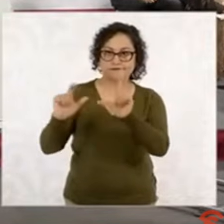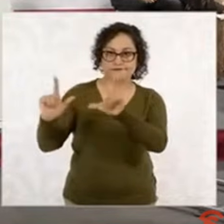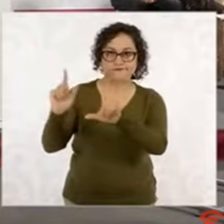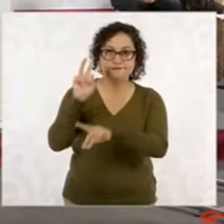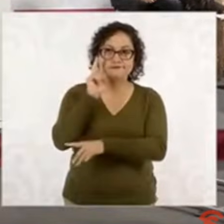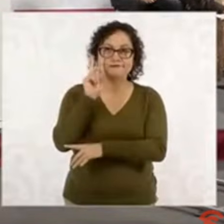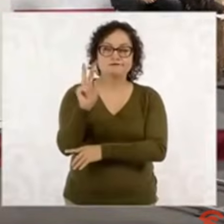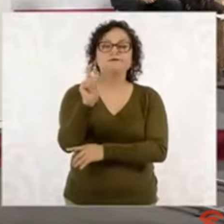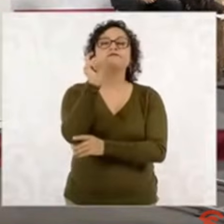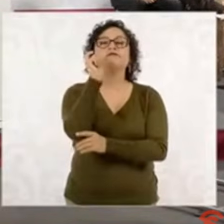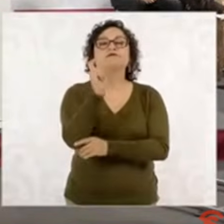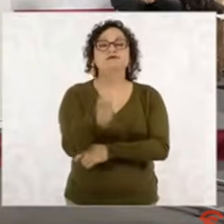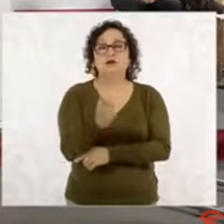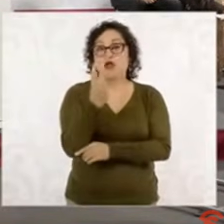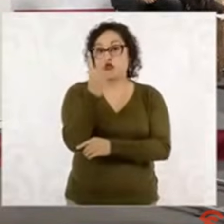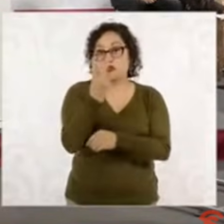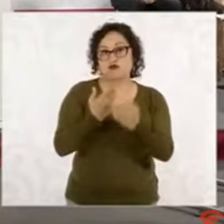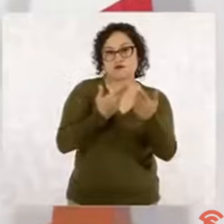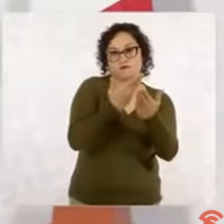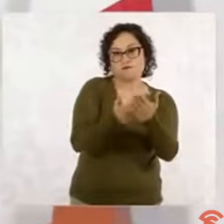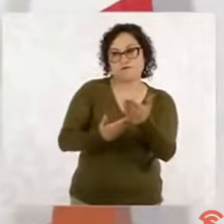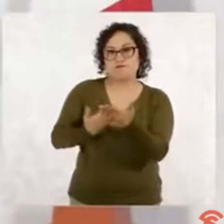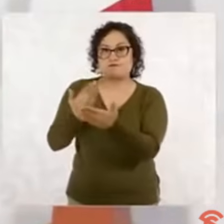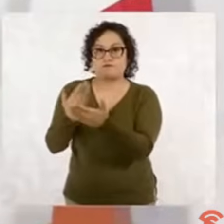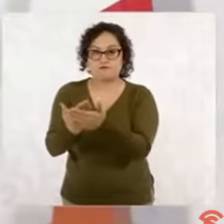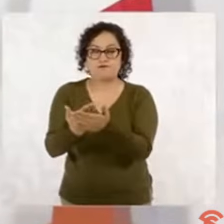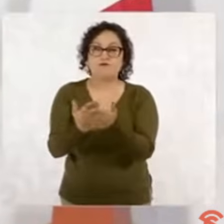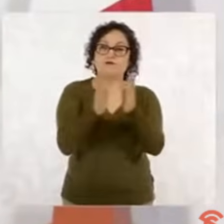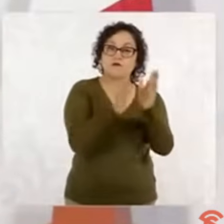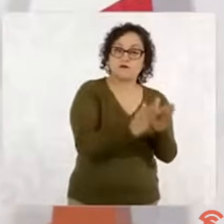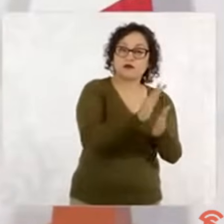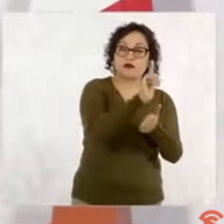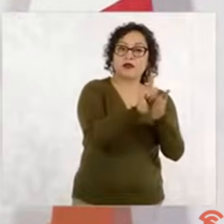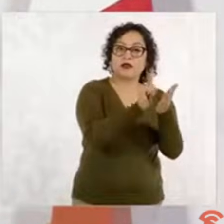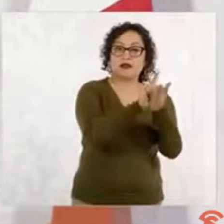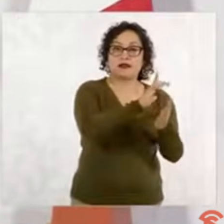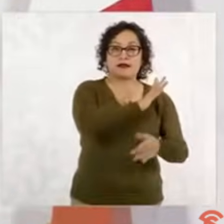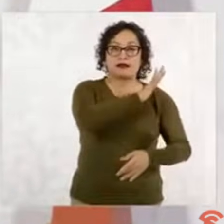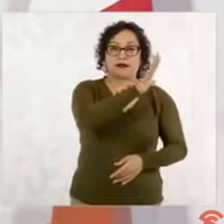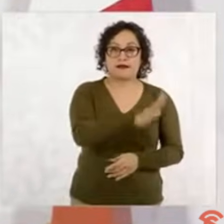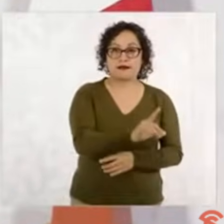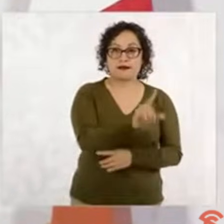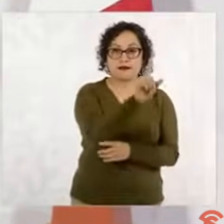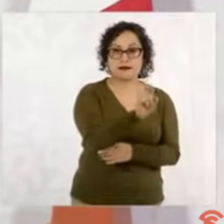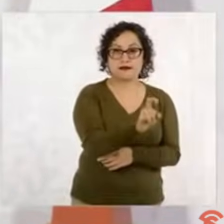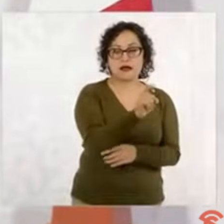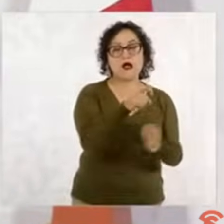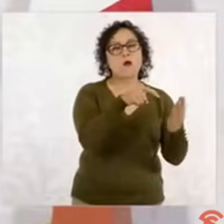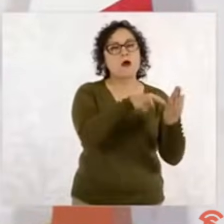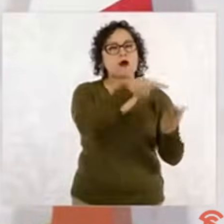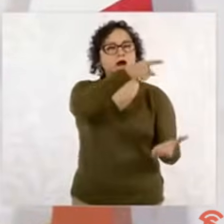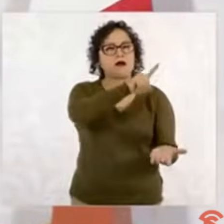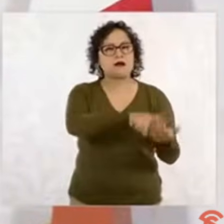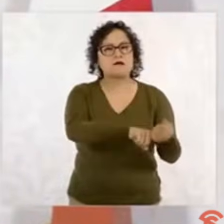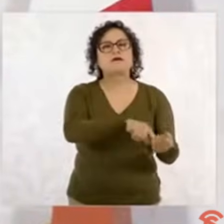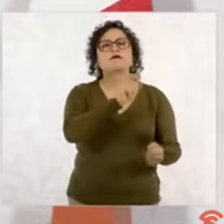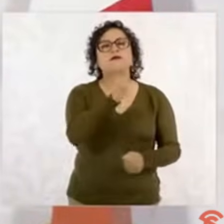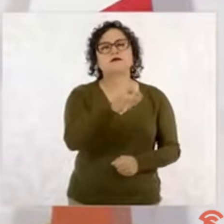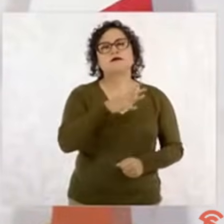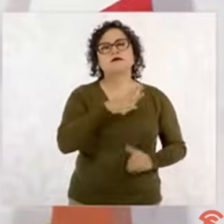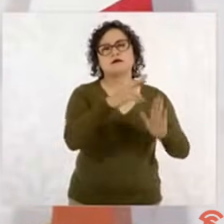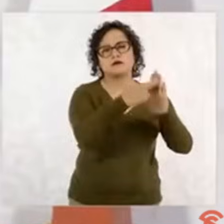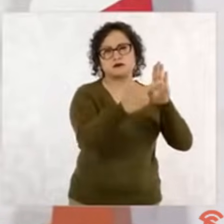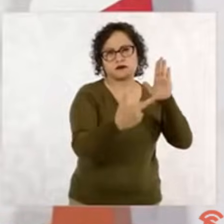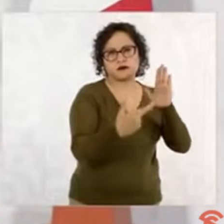de dos iniciativas. Por un lado, la Ley General de Aguas, que establece las bases para la reglamentación del artículo